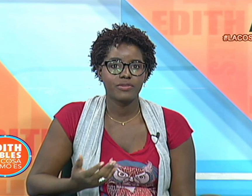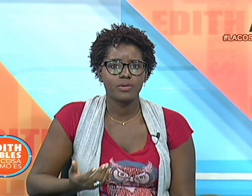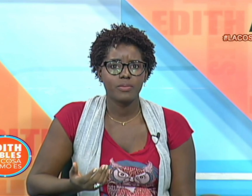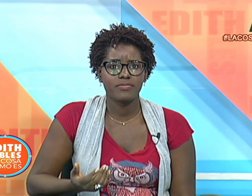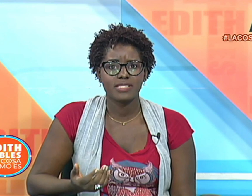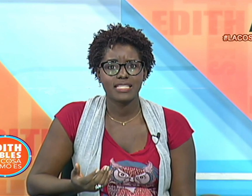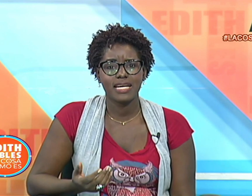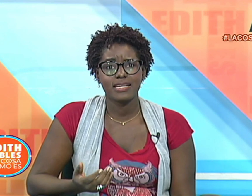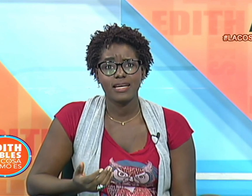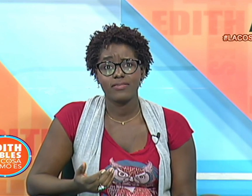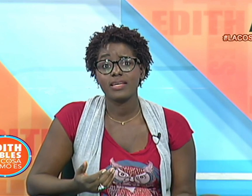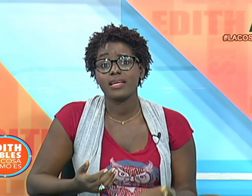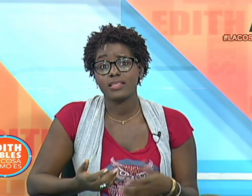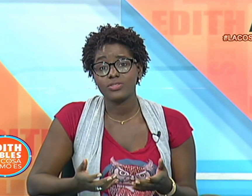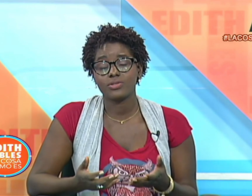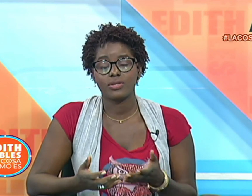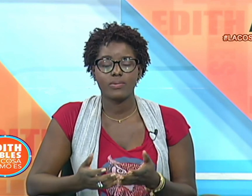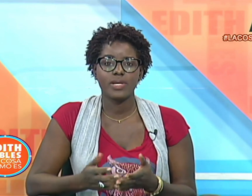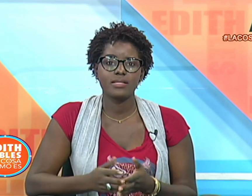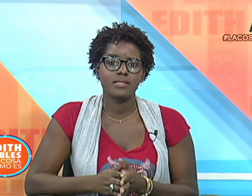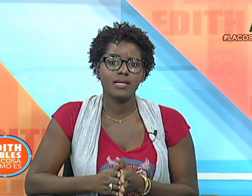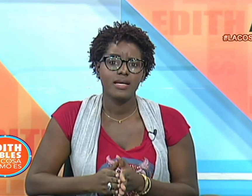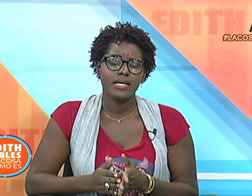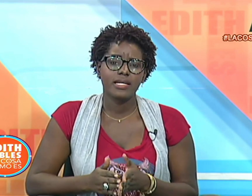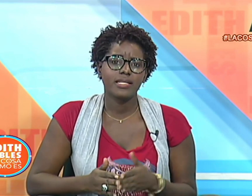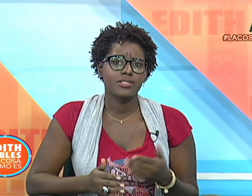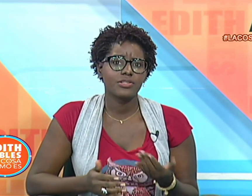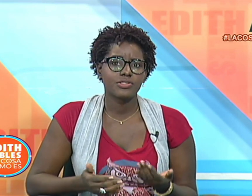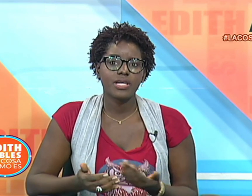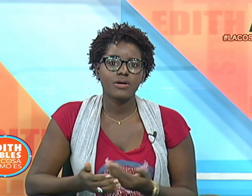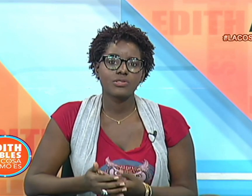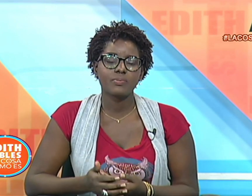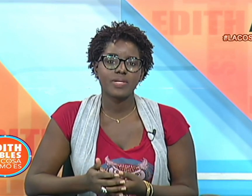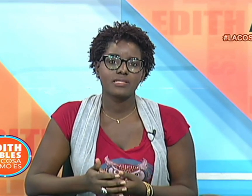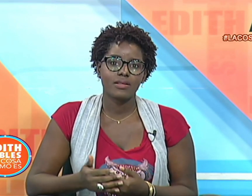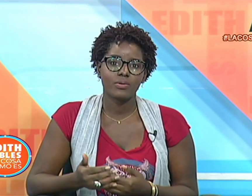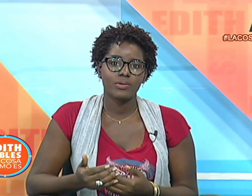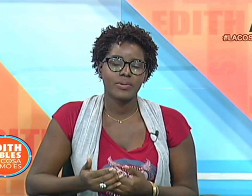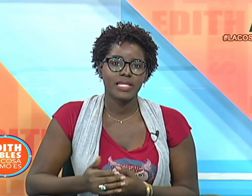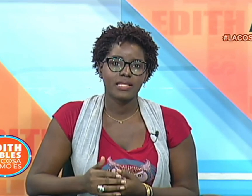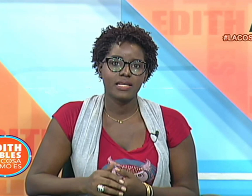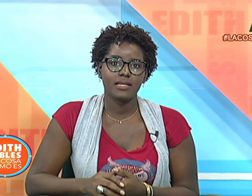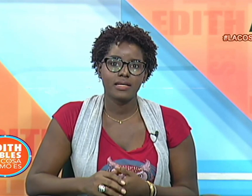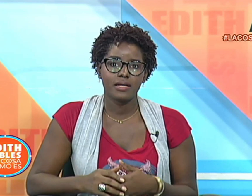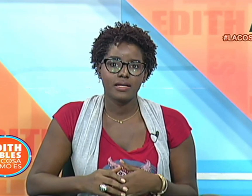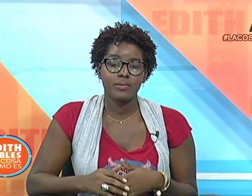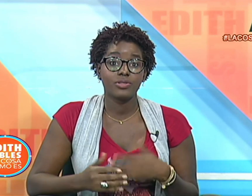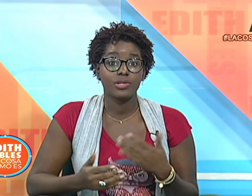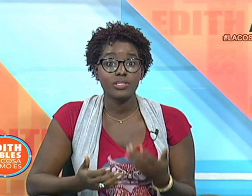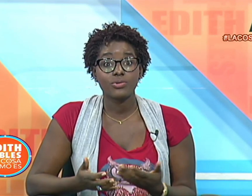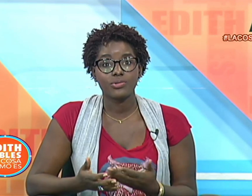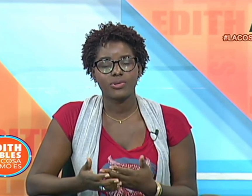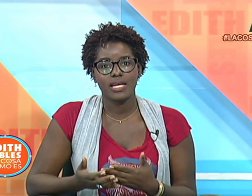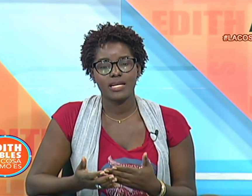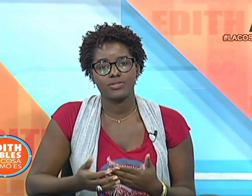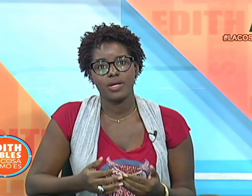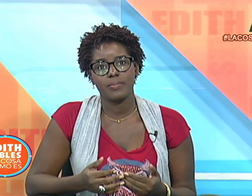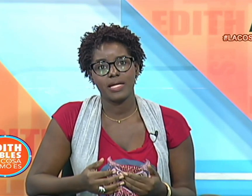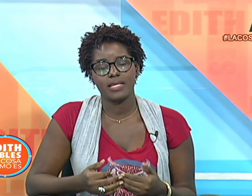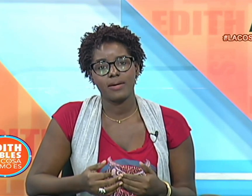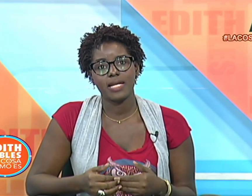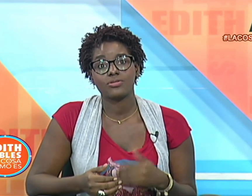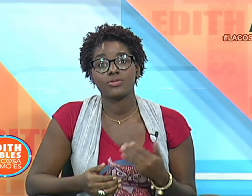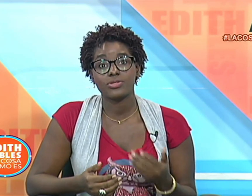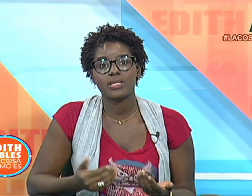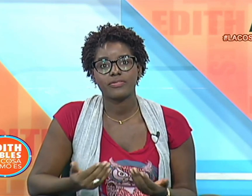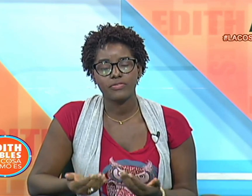proyecto de reforma fiscal que había dicho recuerden sé que el 18 de agosto pasado cuando la vida del emitió el discurso a la nación y